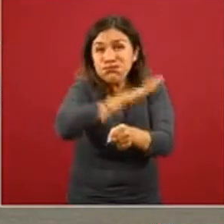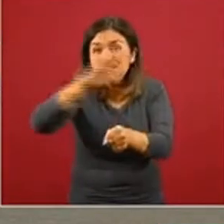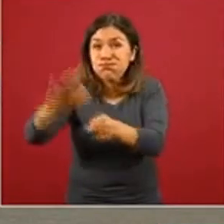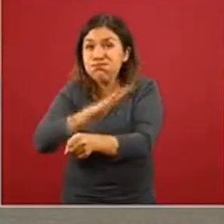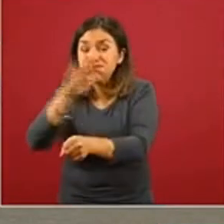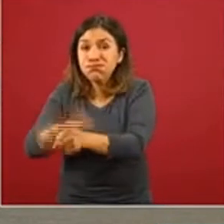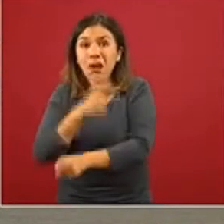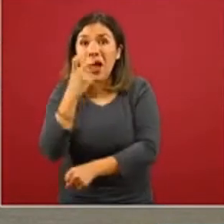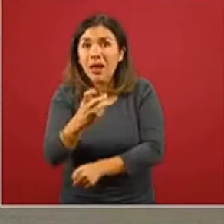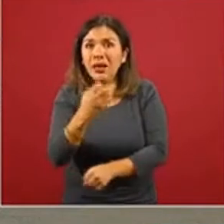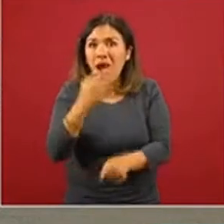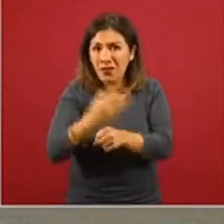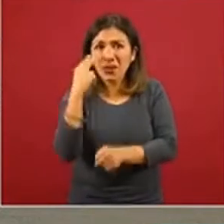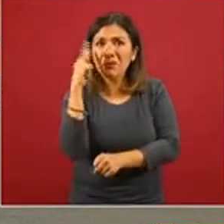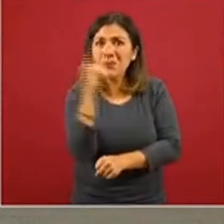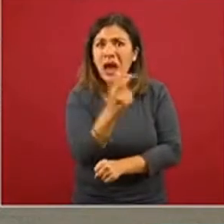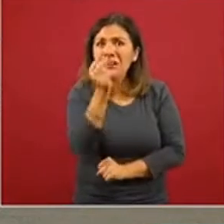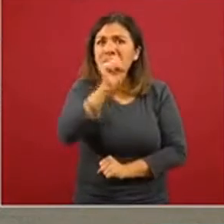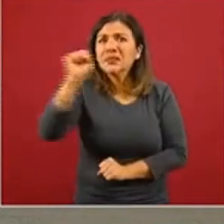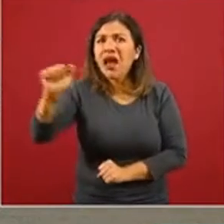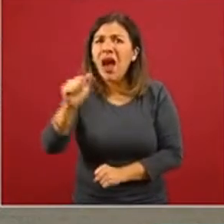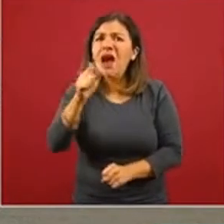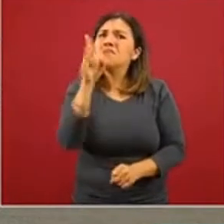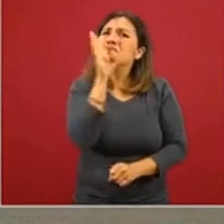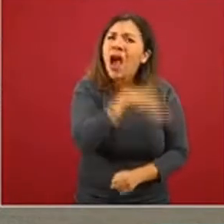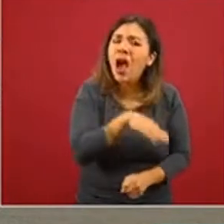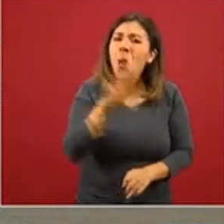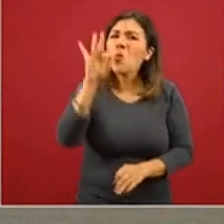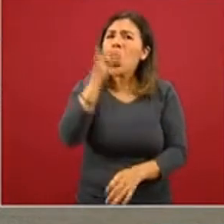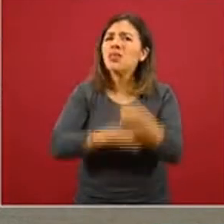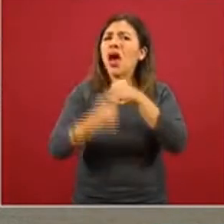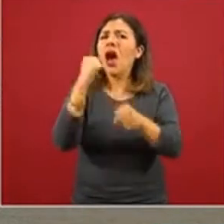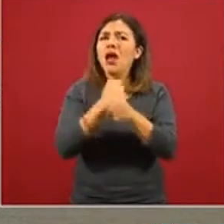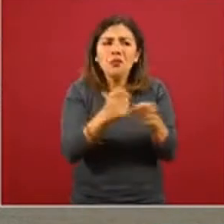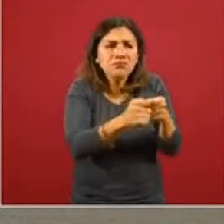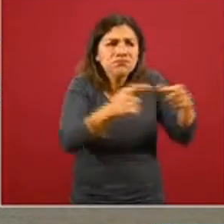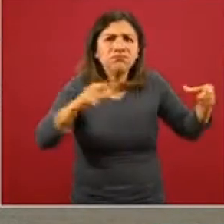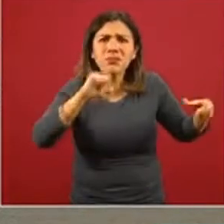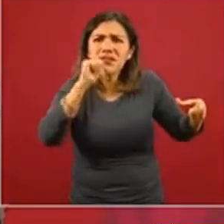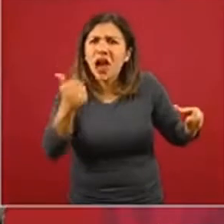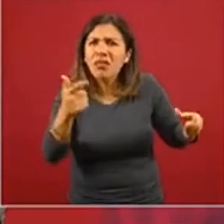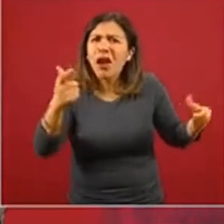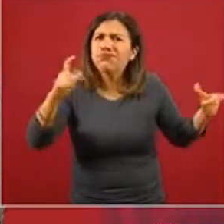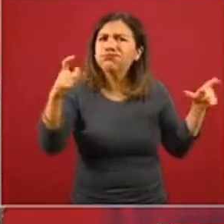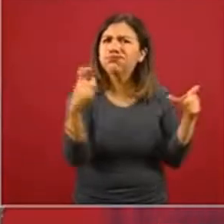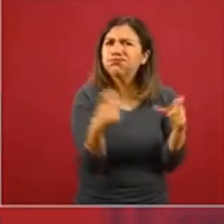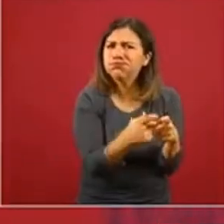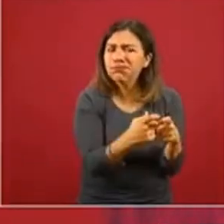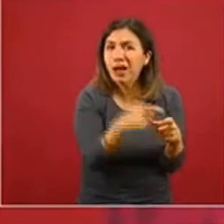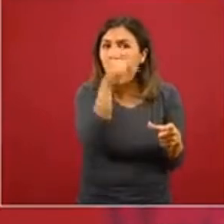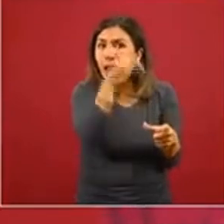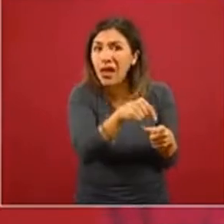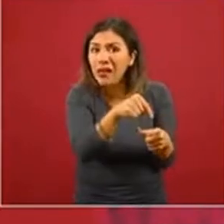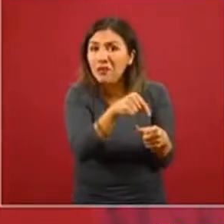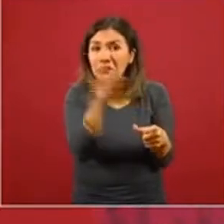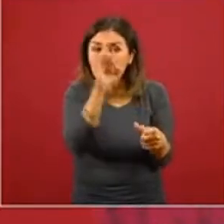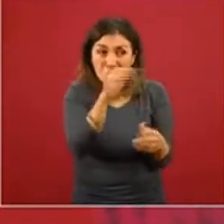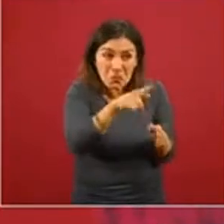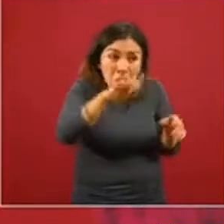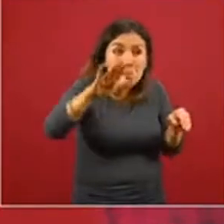este precario y deteriorado sistema de salud que durante 40 años no creció como debía,